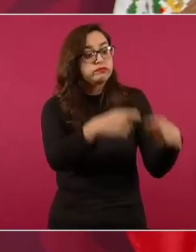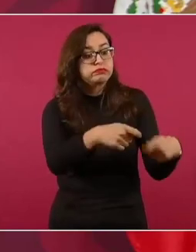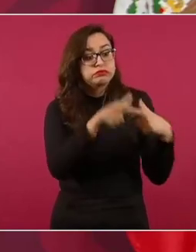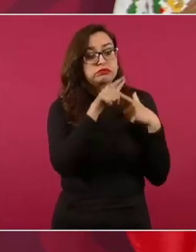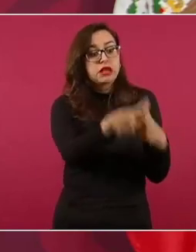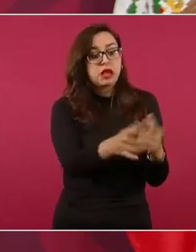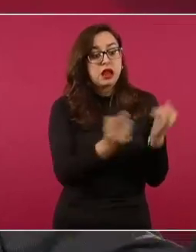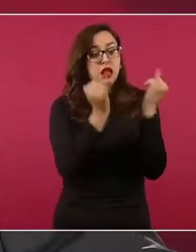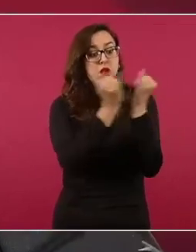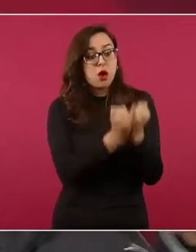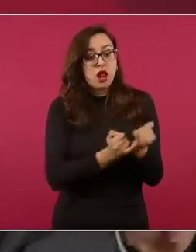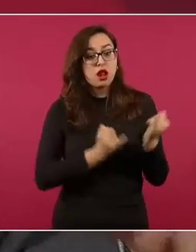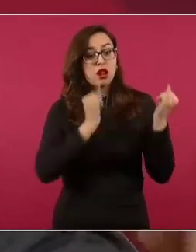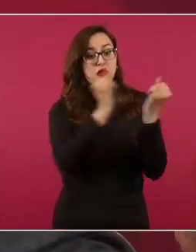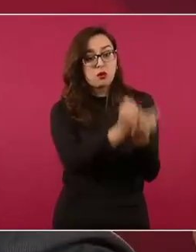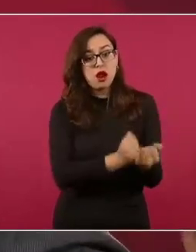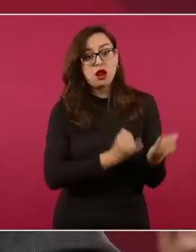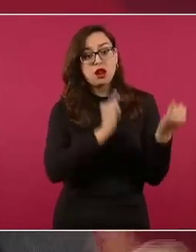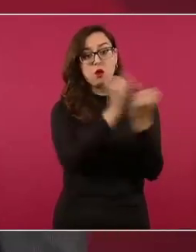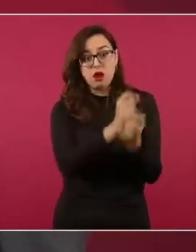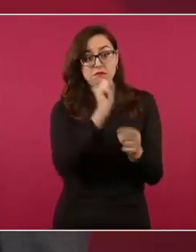El mantener el statu quo,